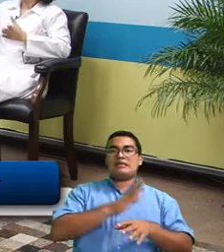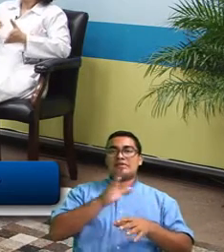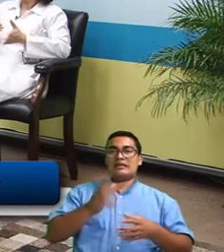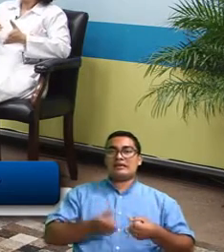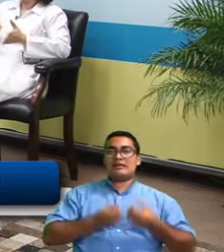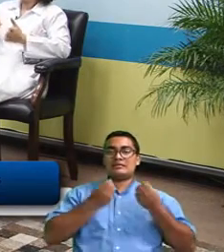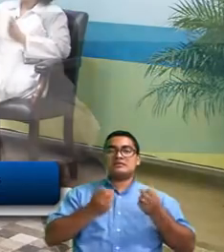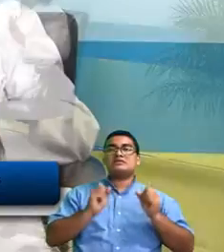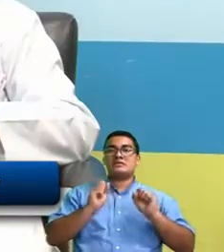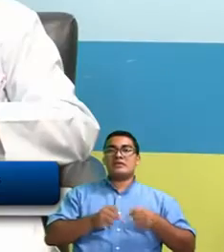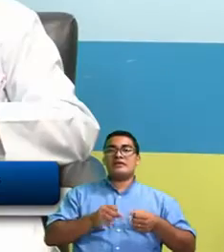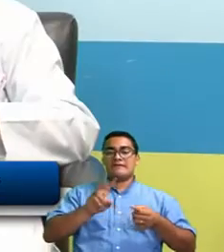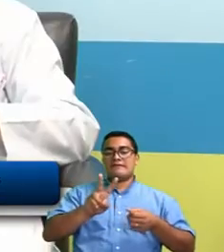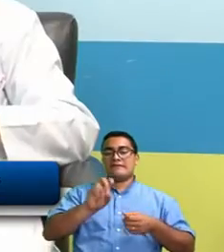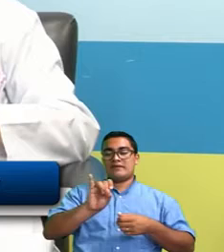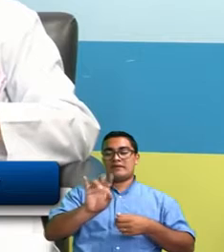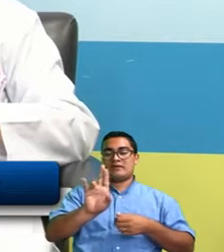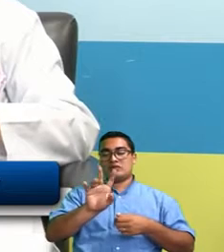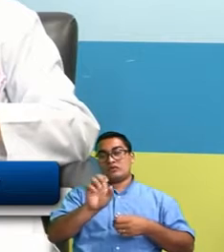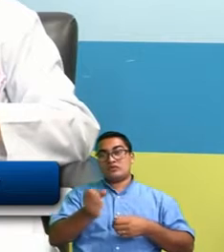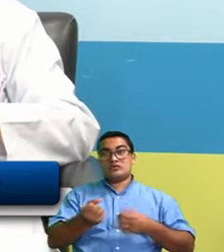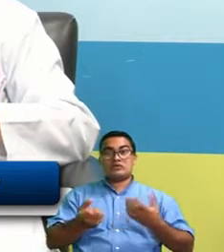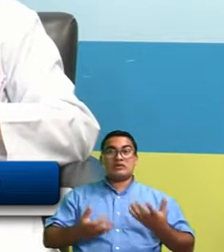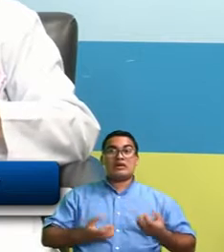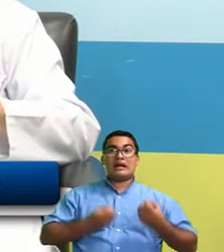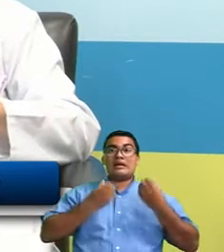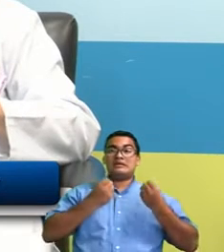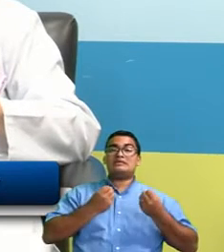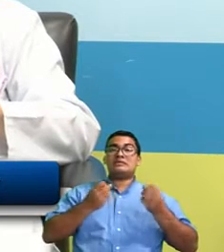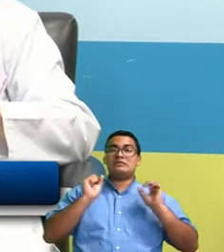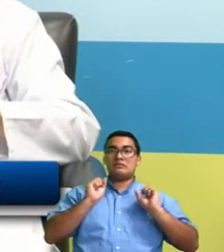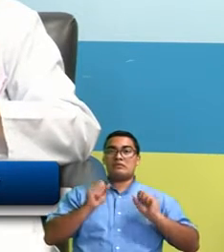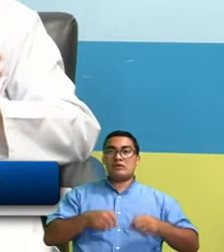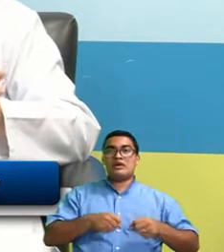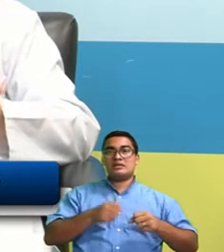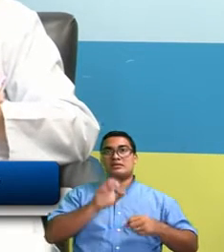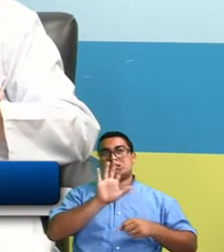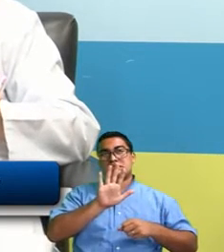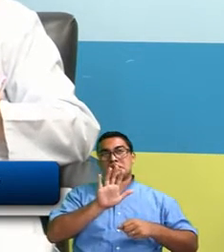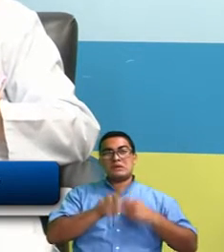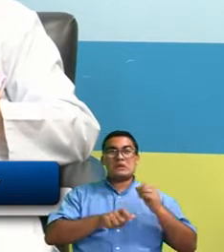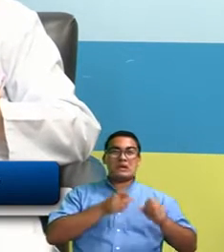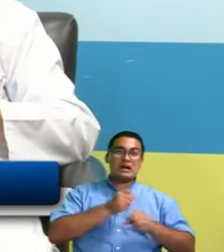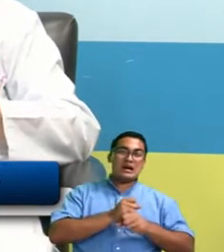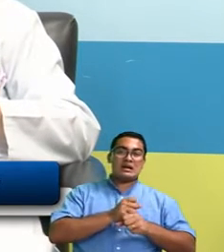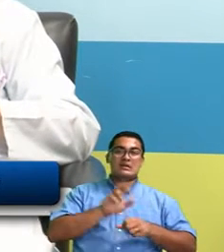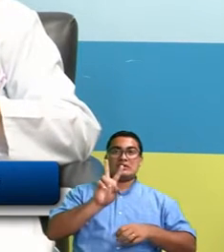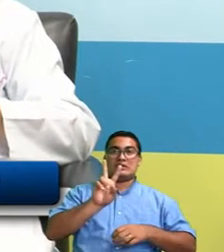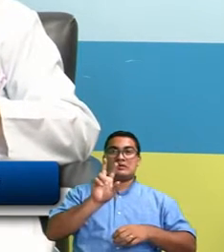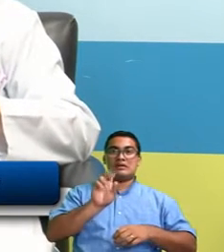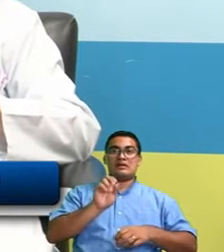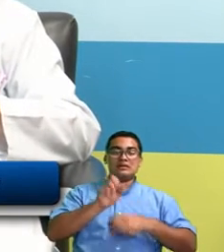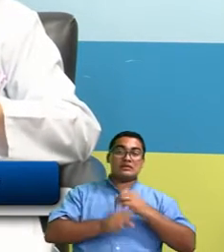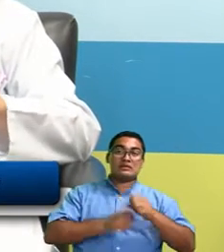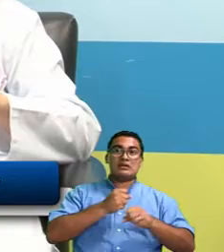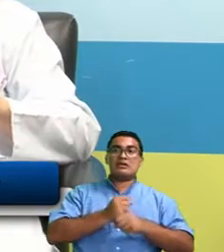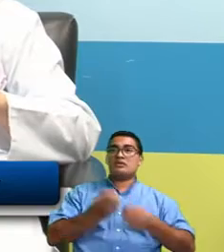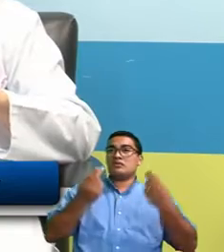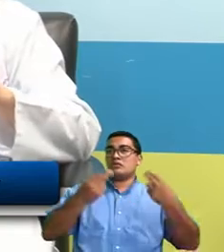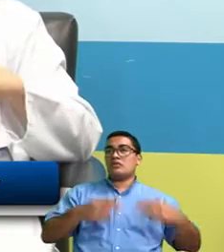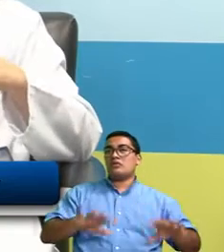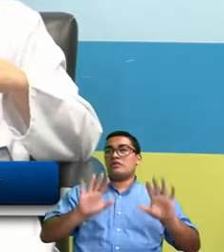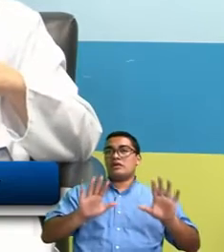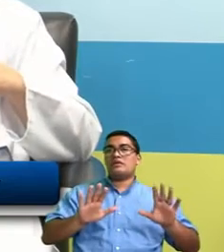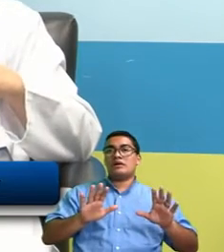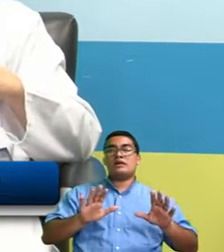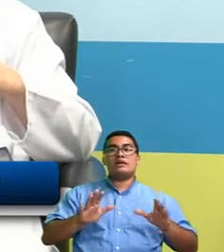que el virus se activa y causa un cáncer invasor como tal, pueden pasar de 5 a 20 años. Ah, interesante. Por eso es que normalmente el cáncer